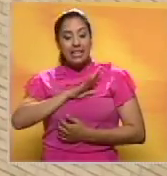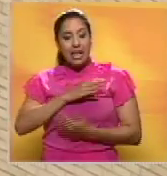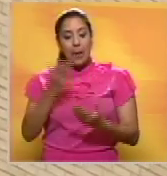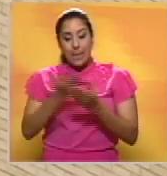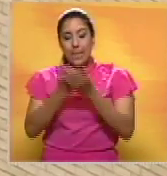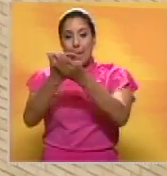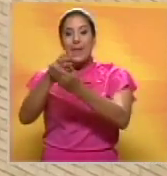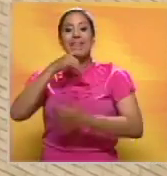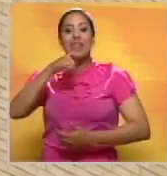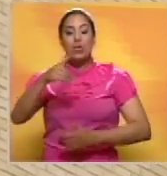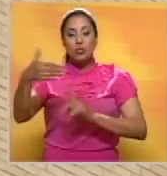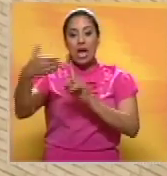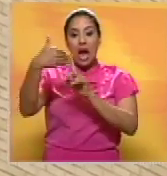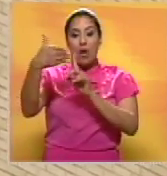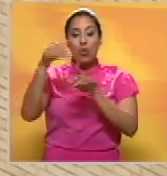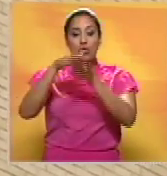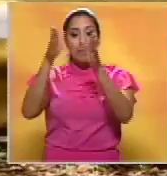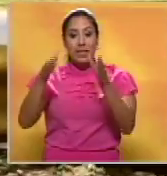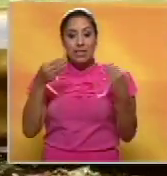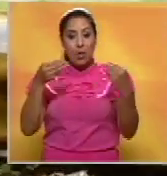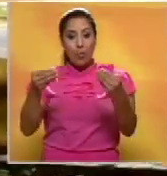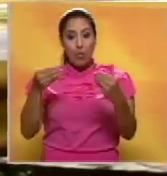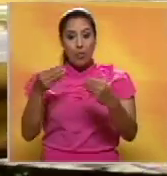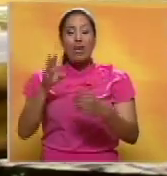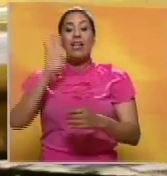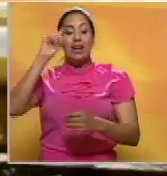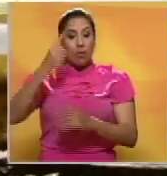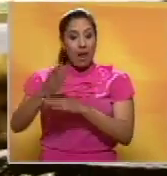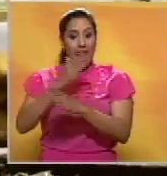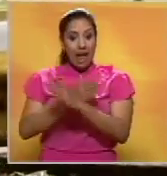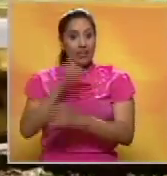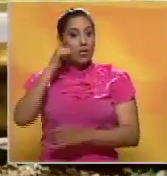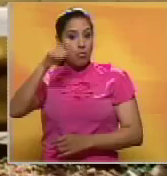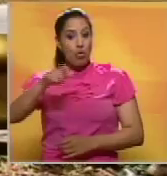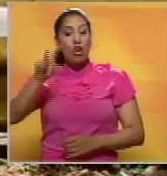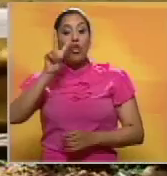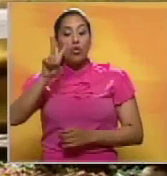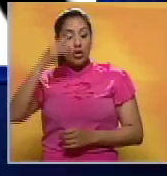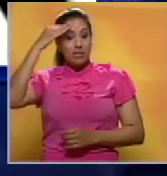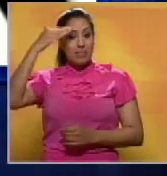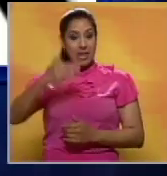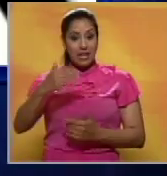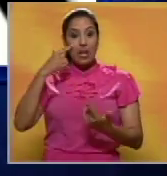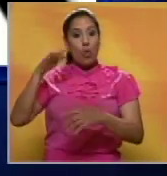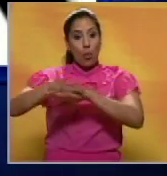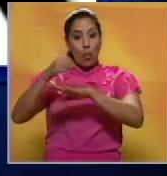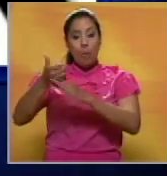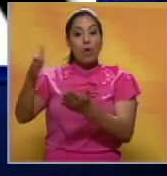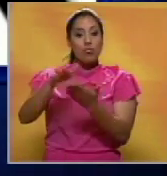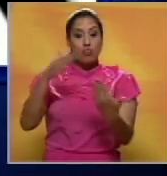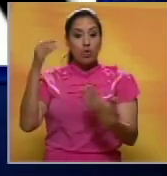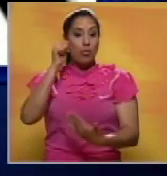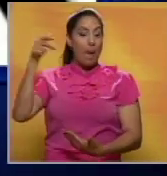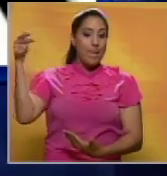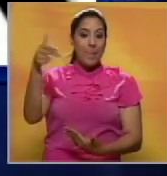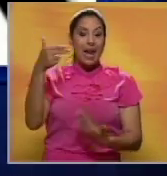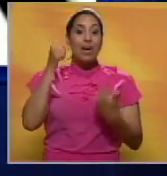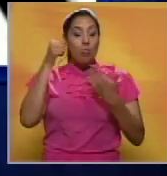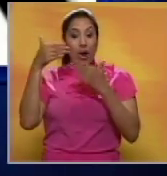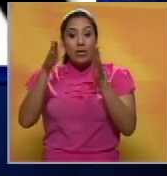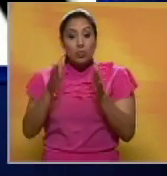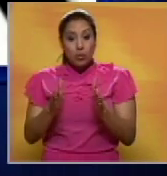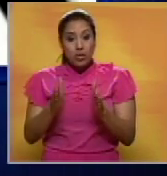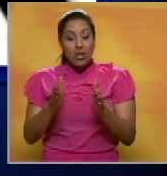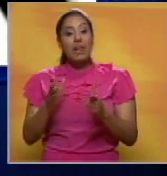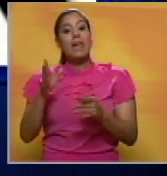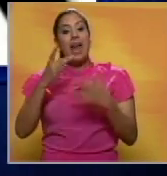consignó la denuncia por acoso ante el Ministerio Público. Como se recordará, recientemente 2 guardias nacionales fueron culpados por la muerte de la joven estudiante